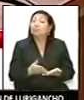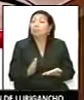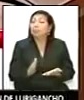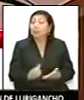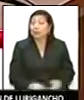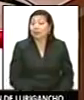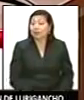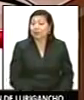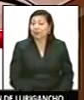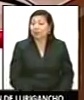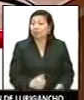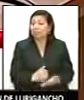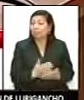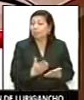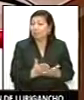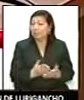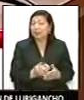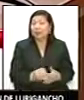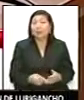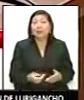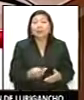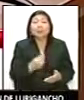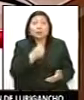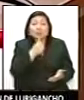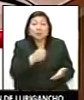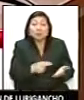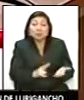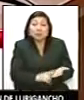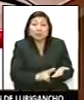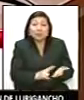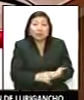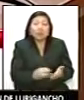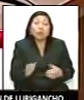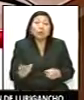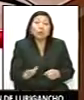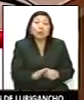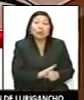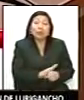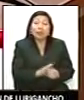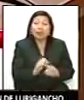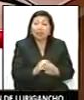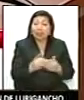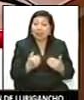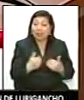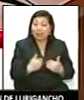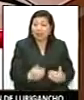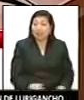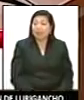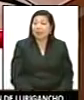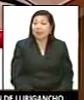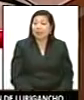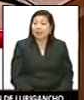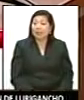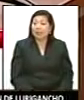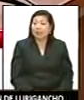las tercerizaciones y en los intentos de privatización encubierta que tiene la Seguridad Social.